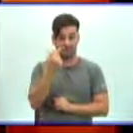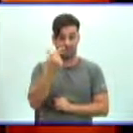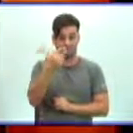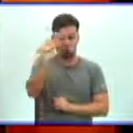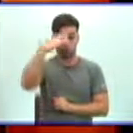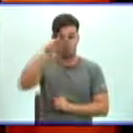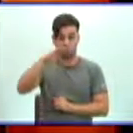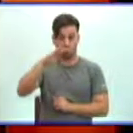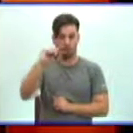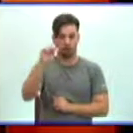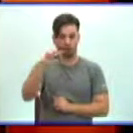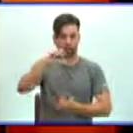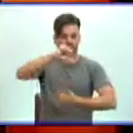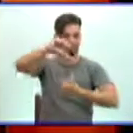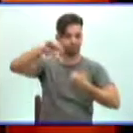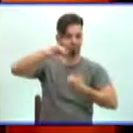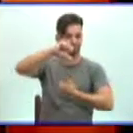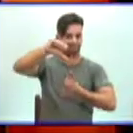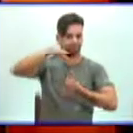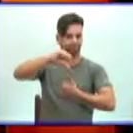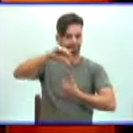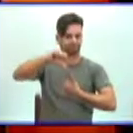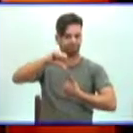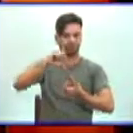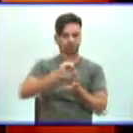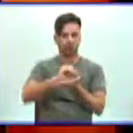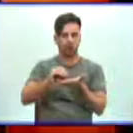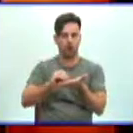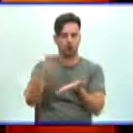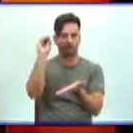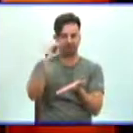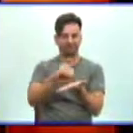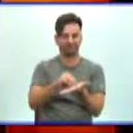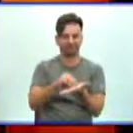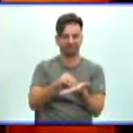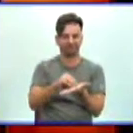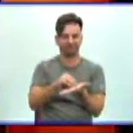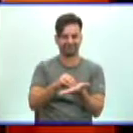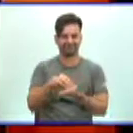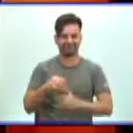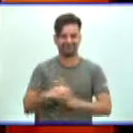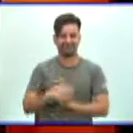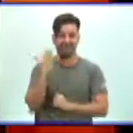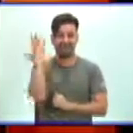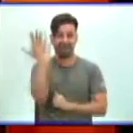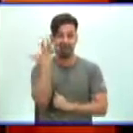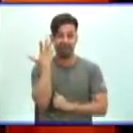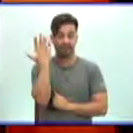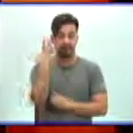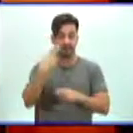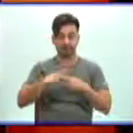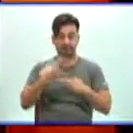y veamos dónde ubicamos geográficamente en nuestro planeta el clima tropical.